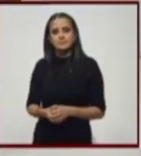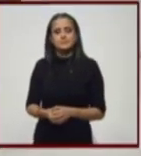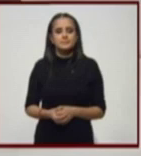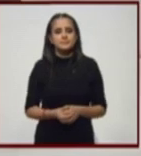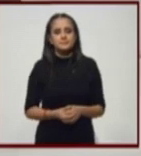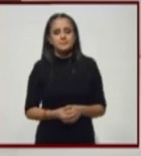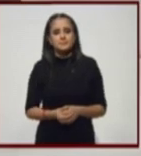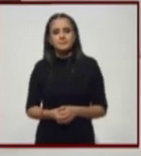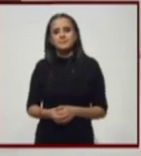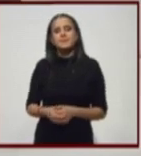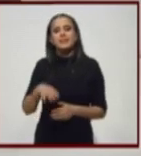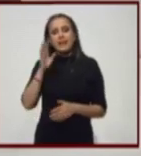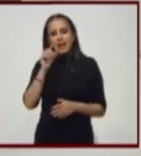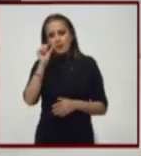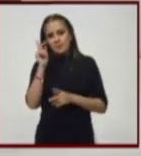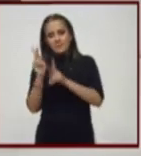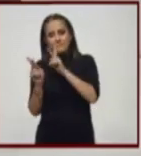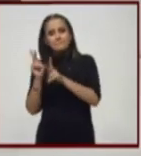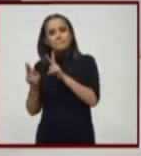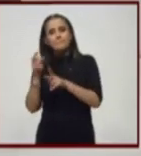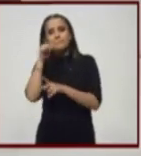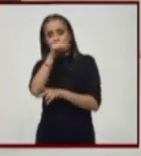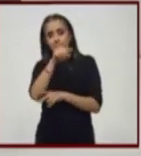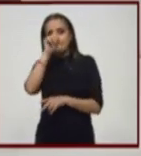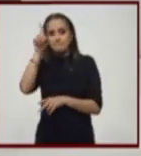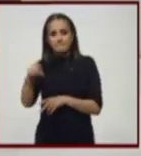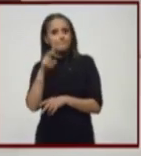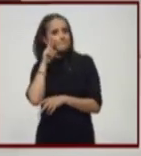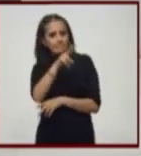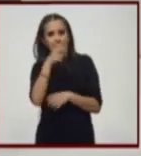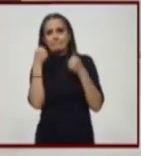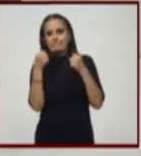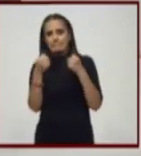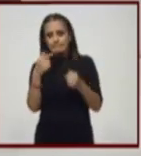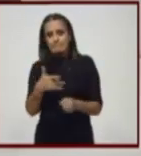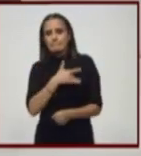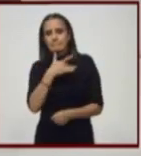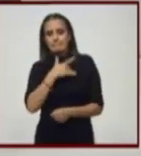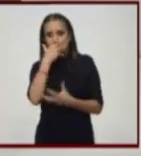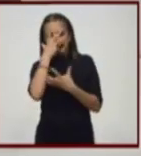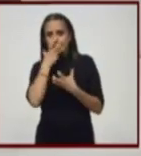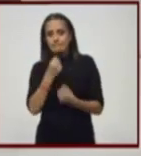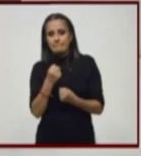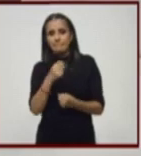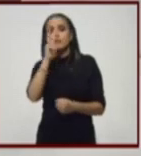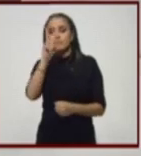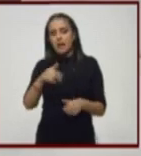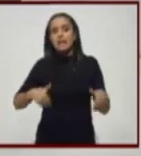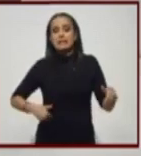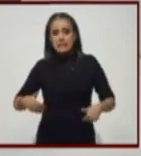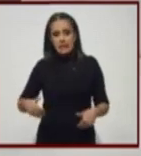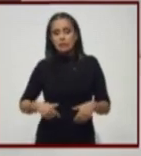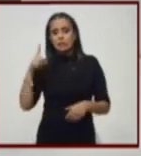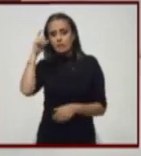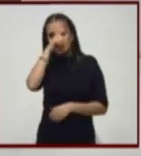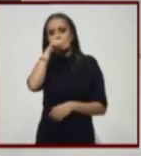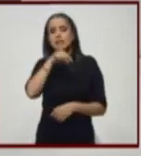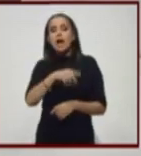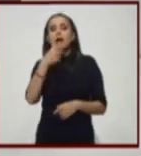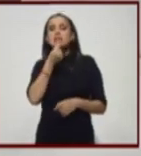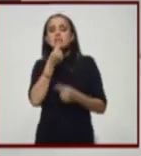pero altamente practicamos eso es todo esto es muy fuerte es una obra durísima de un niño en un viacrucis